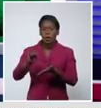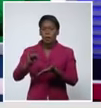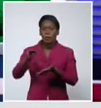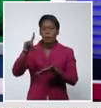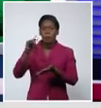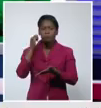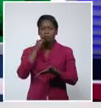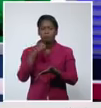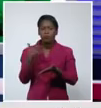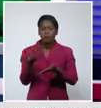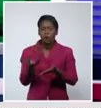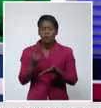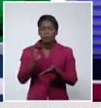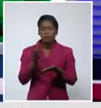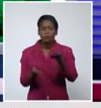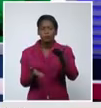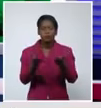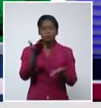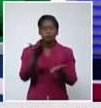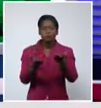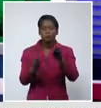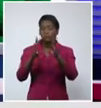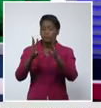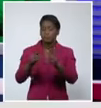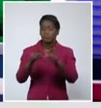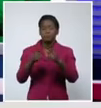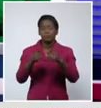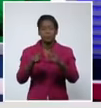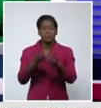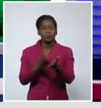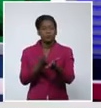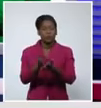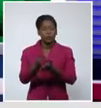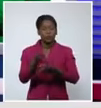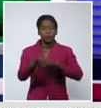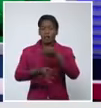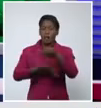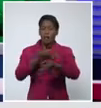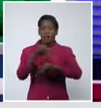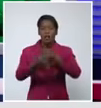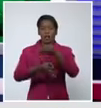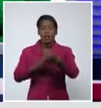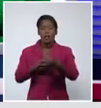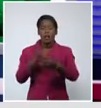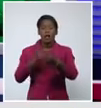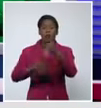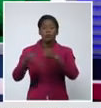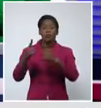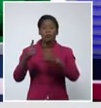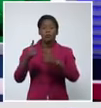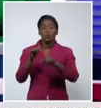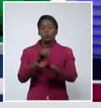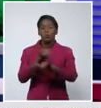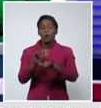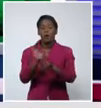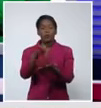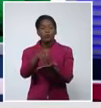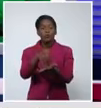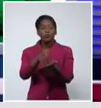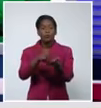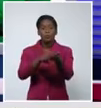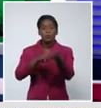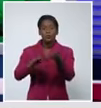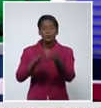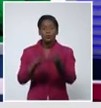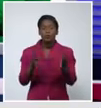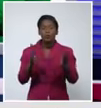más, donde menos. Pero decir que en algún otro lugar no es así, no hay transmisión, sería engañarnos y